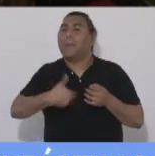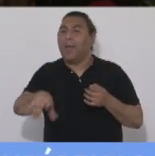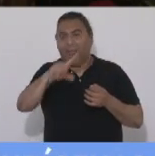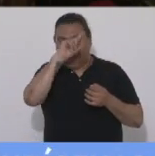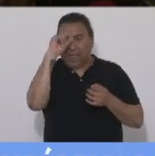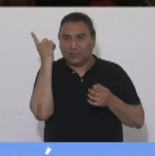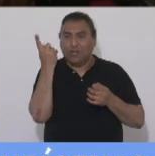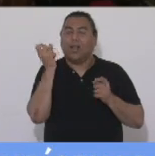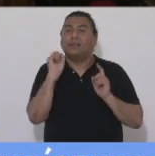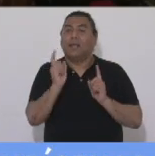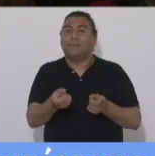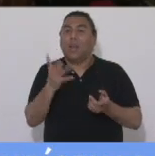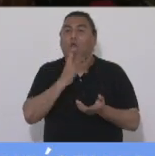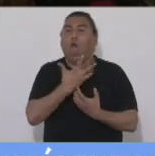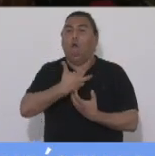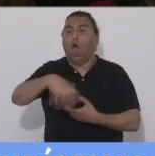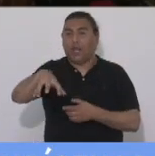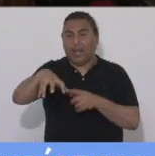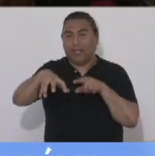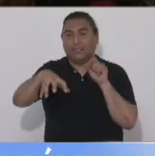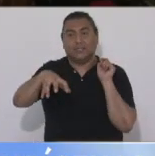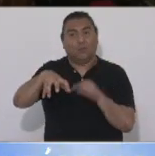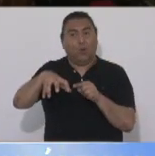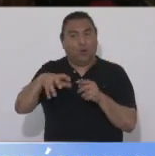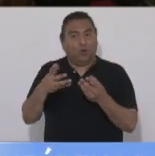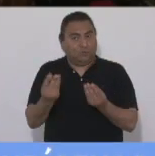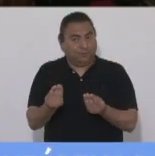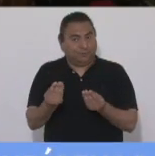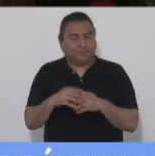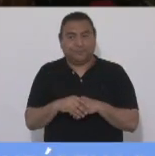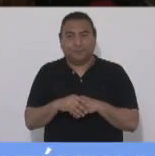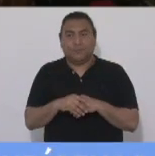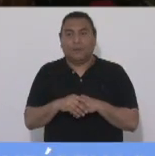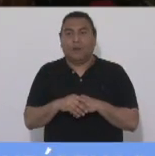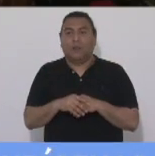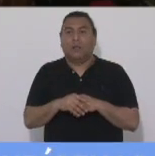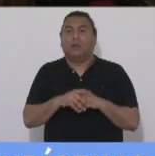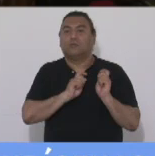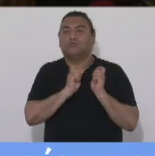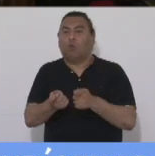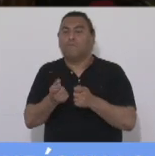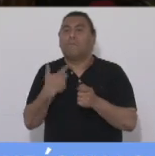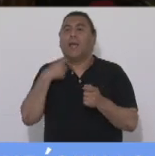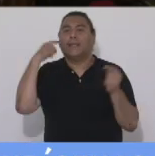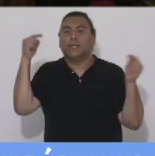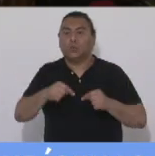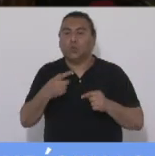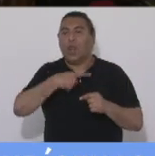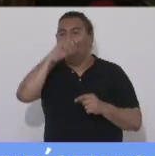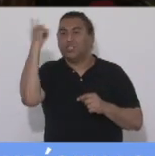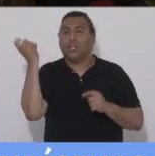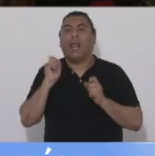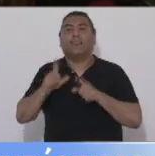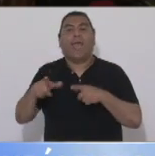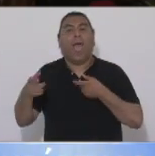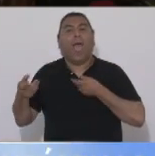el organismo de aplicación. En este caso se identificó al Instituto Nacional de Asuntos Indígenas y